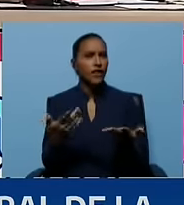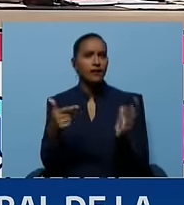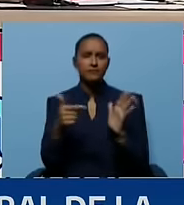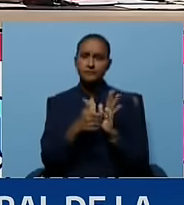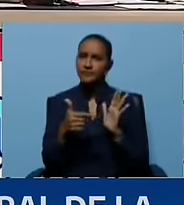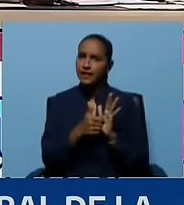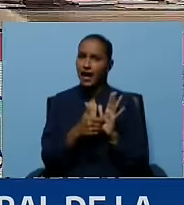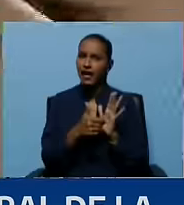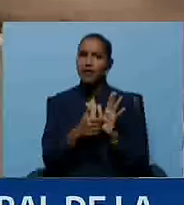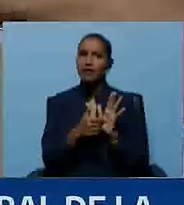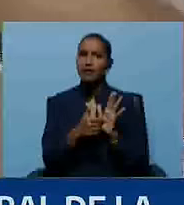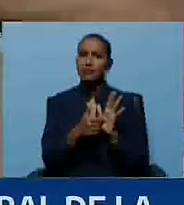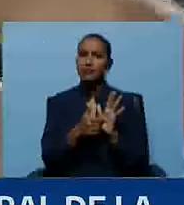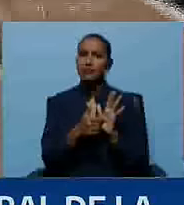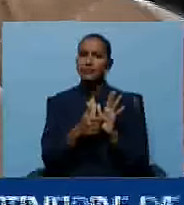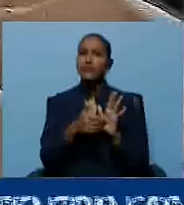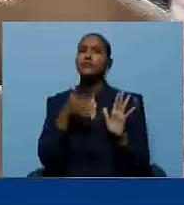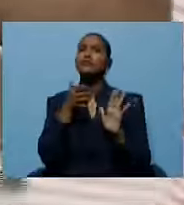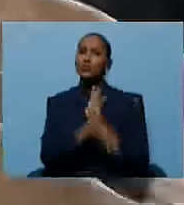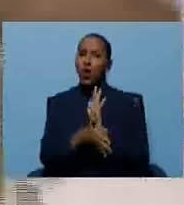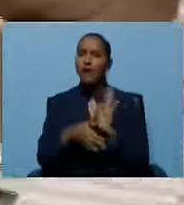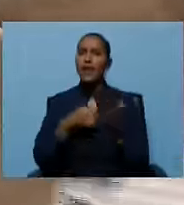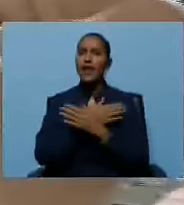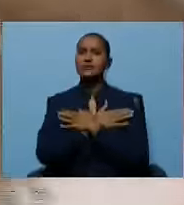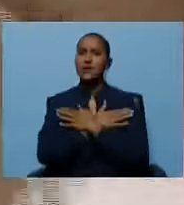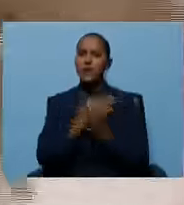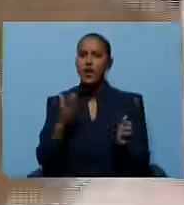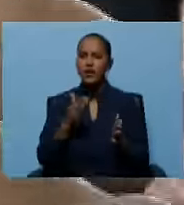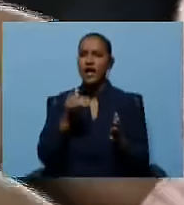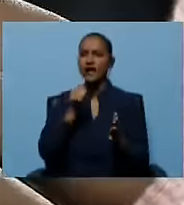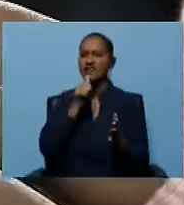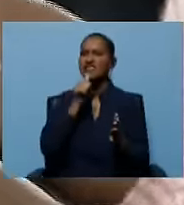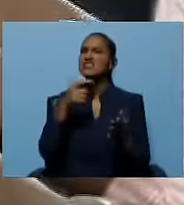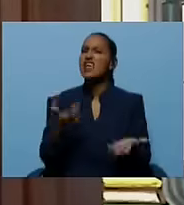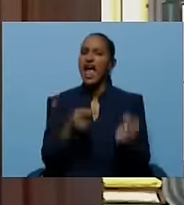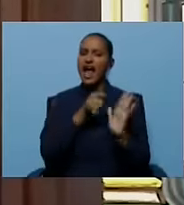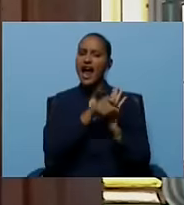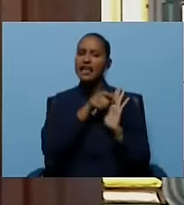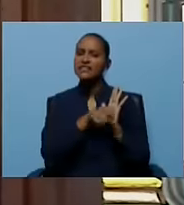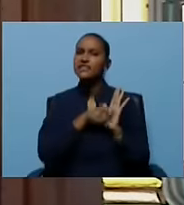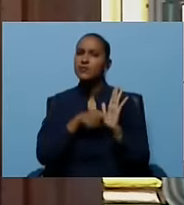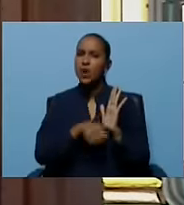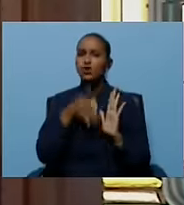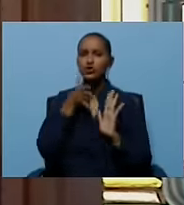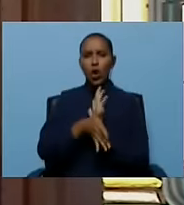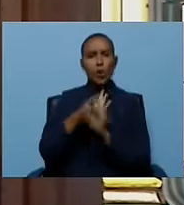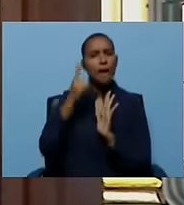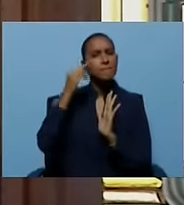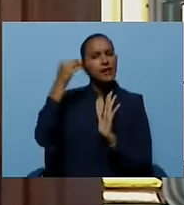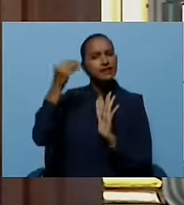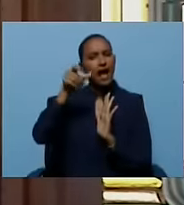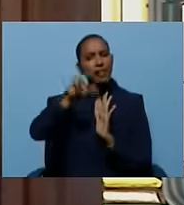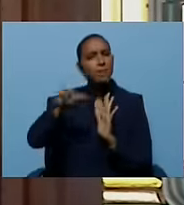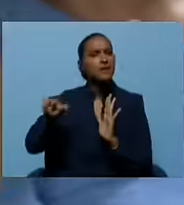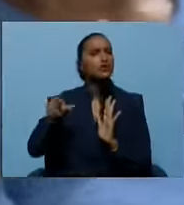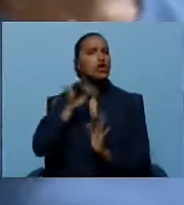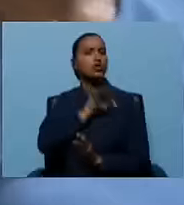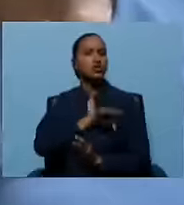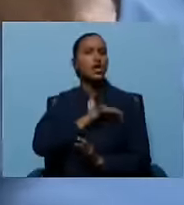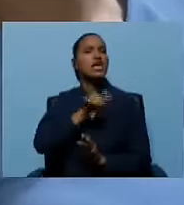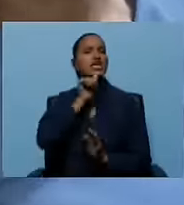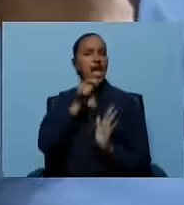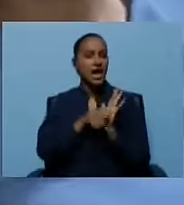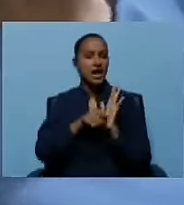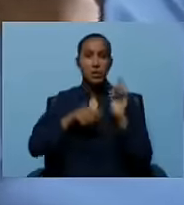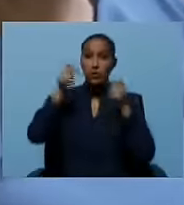reside intransferiblemente en el pueblo? ¿Quién escribió ese concepto? ¿Lo escribió Chávez o lo escribieron los apellidos?